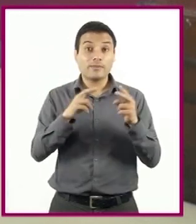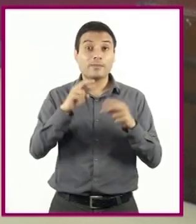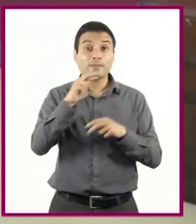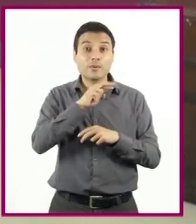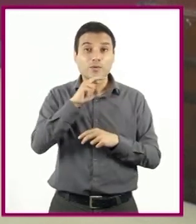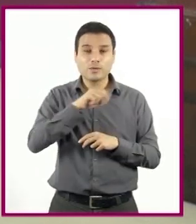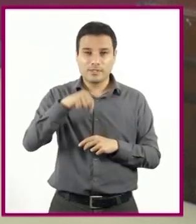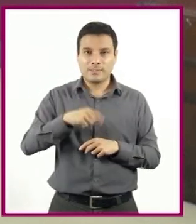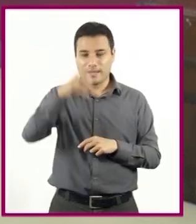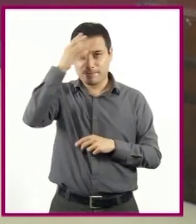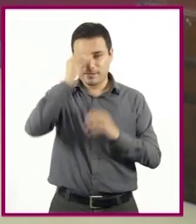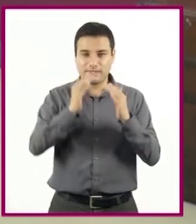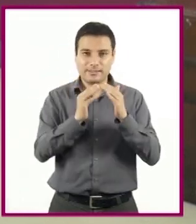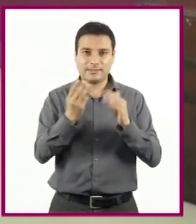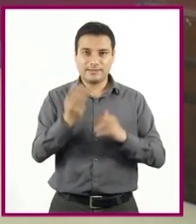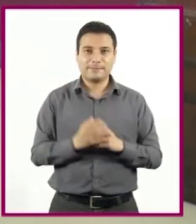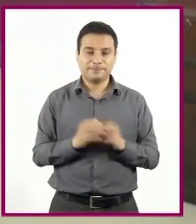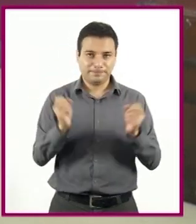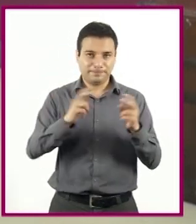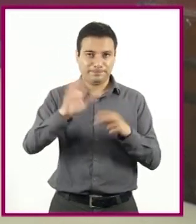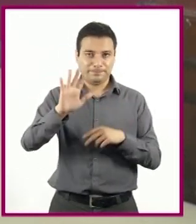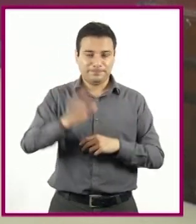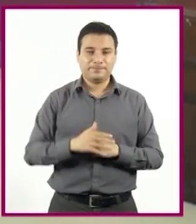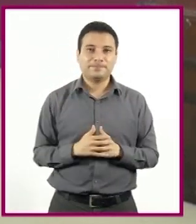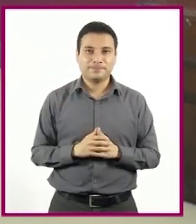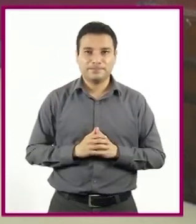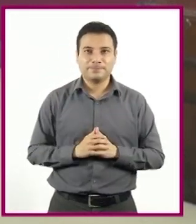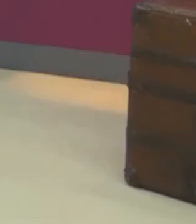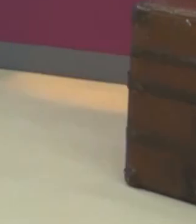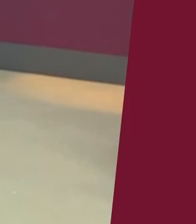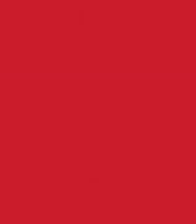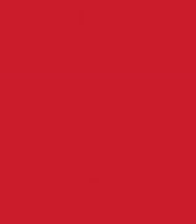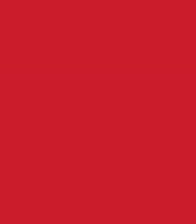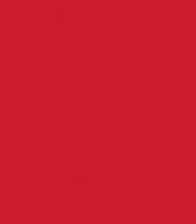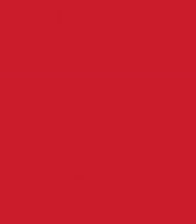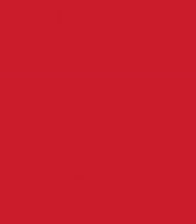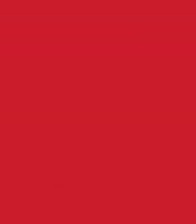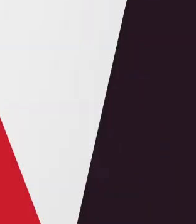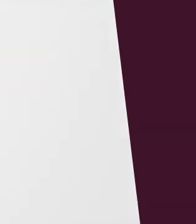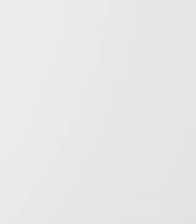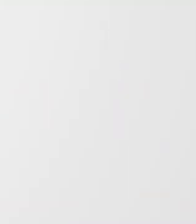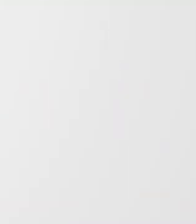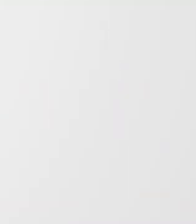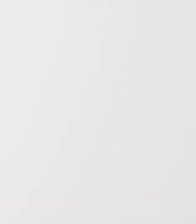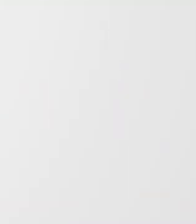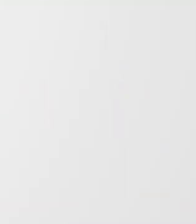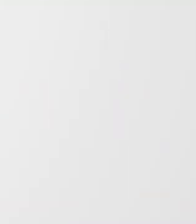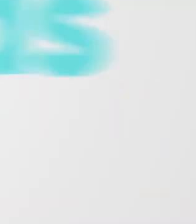aquí en Aprende en Casa 3. Hasta la próxima.